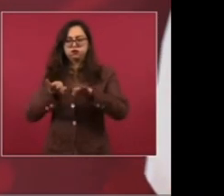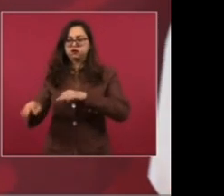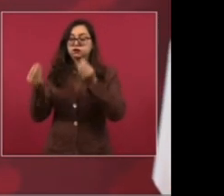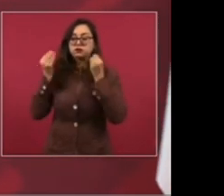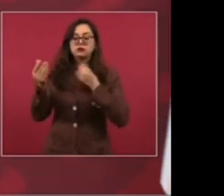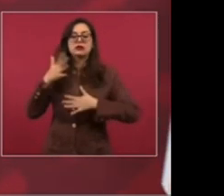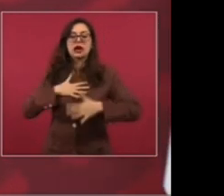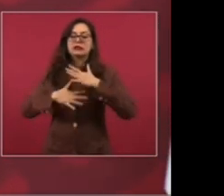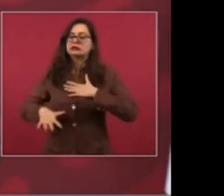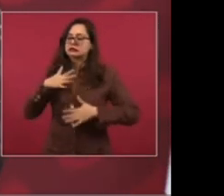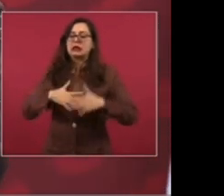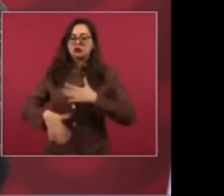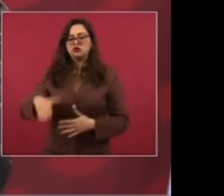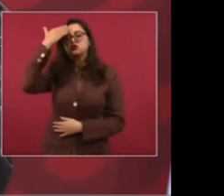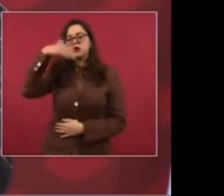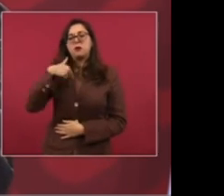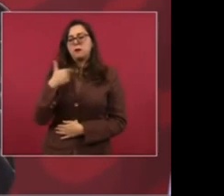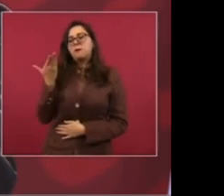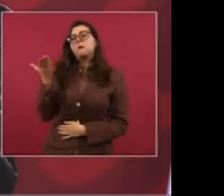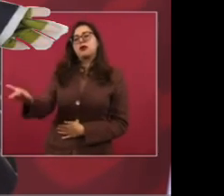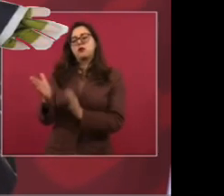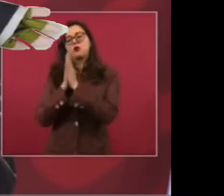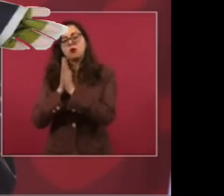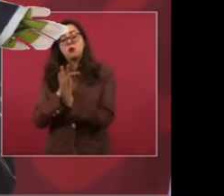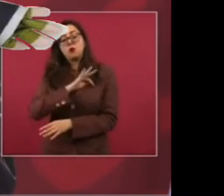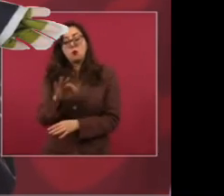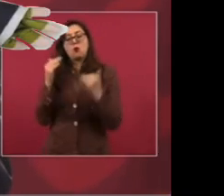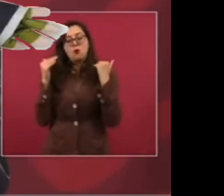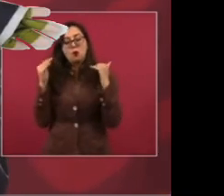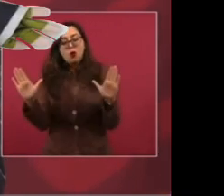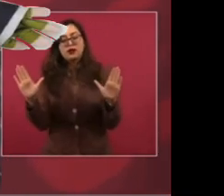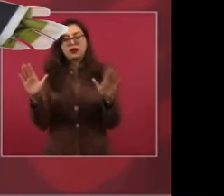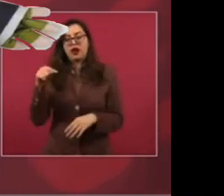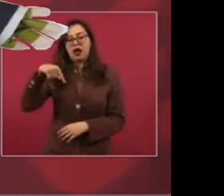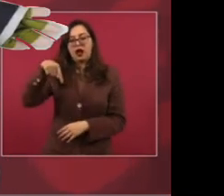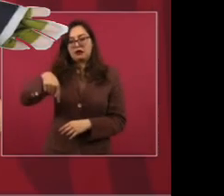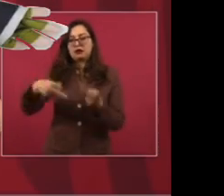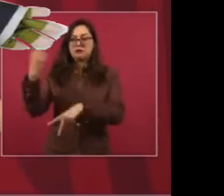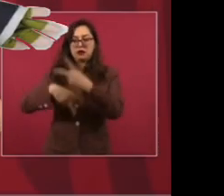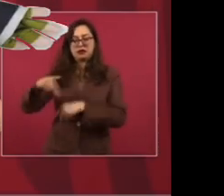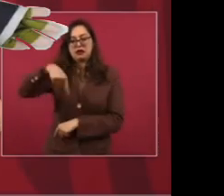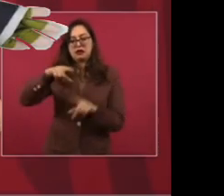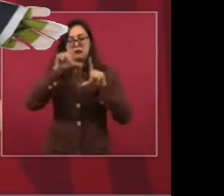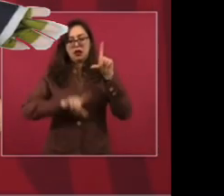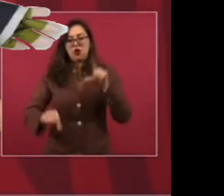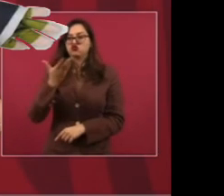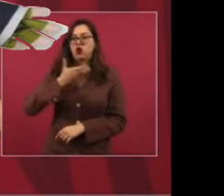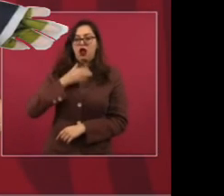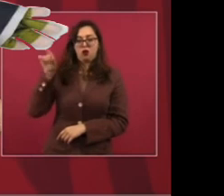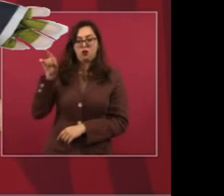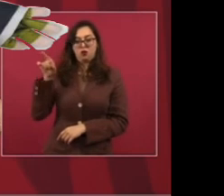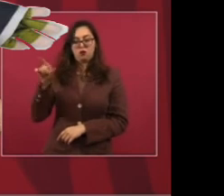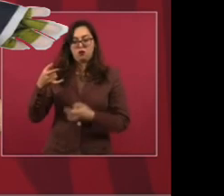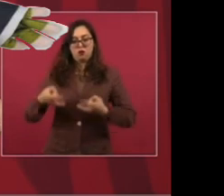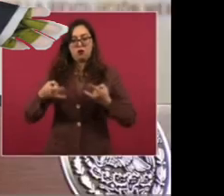mucho Pero le pido que considere la posibilidad de que venga a México al zócalo